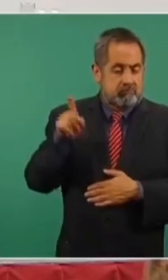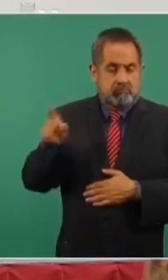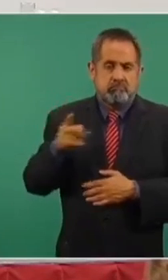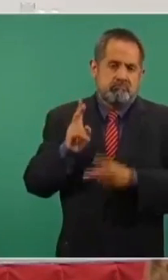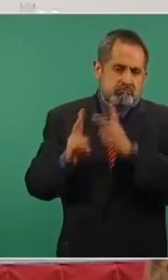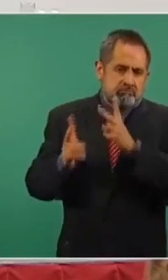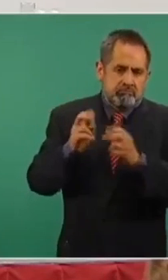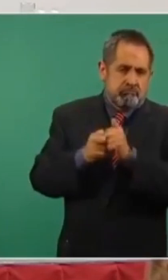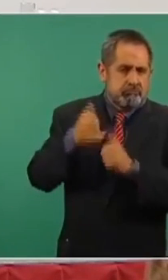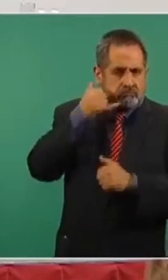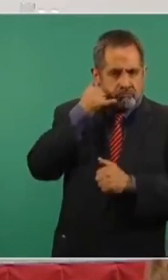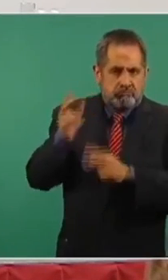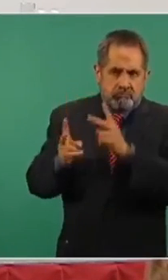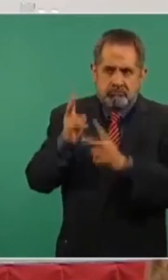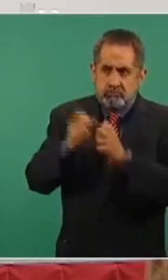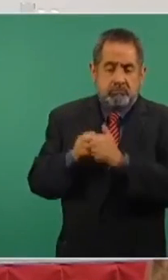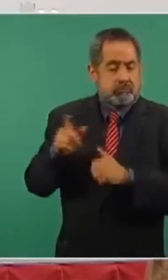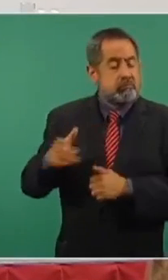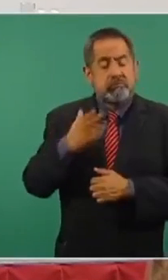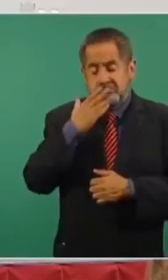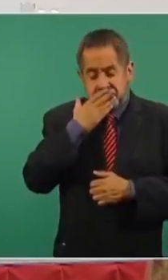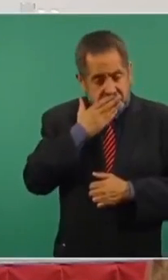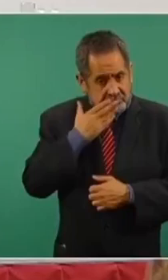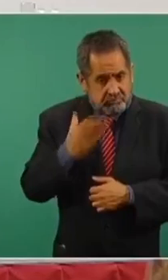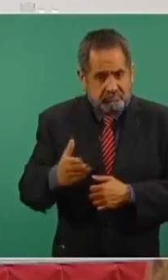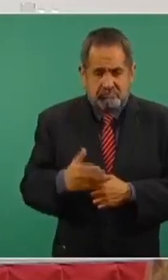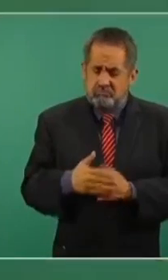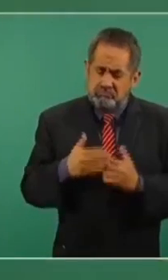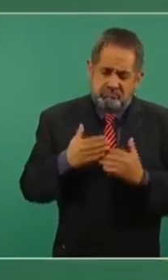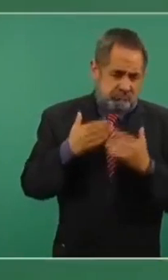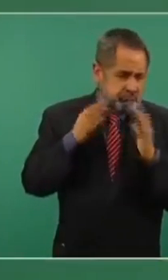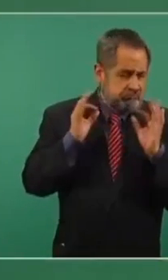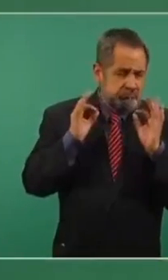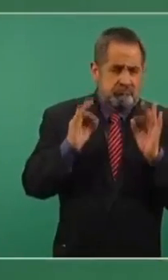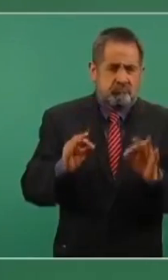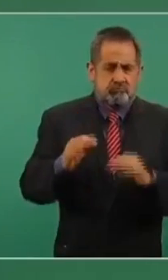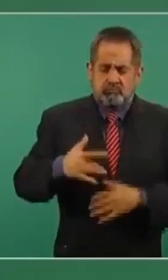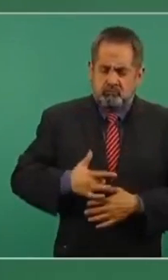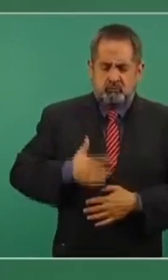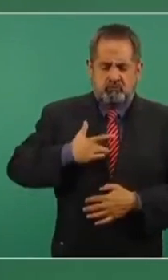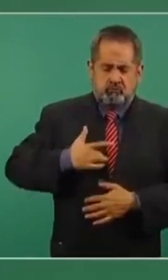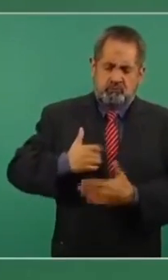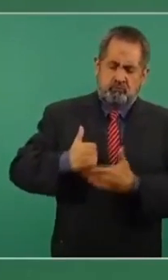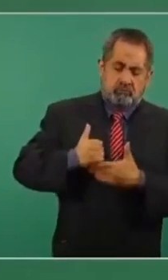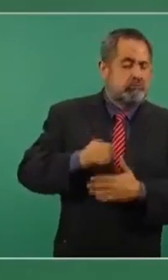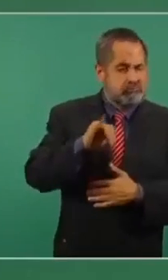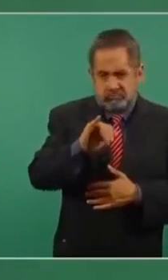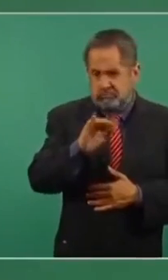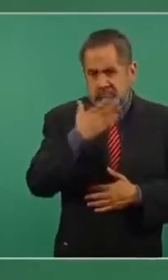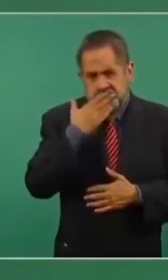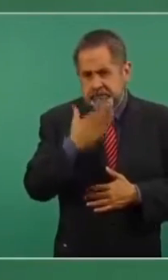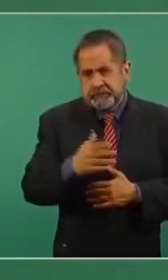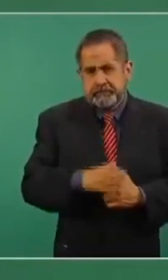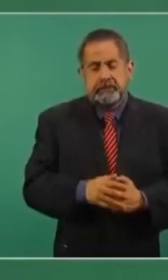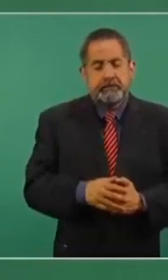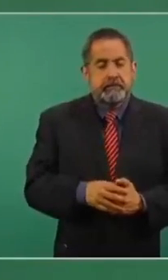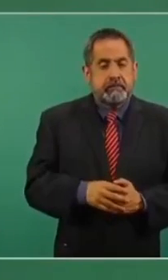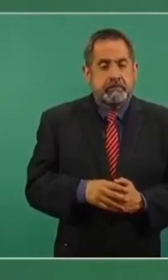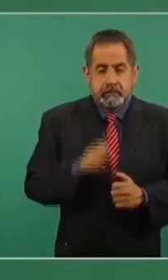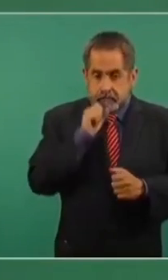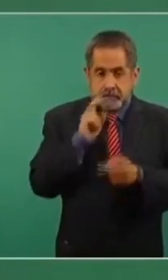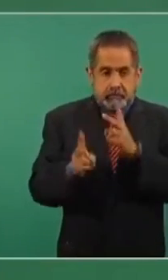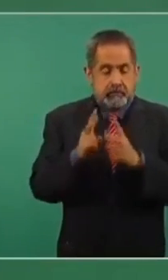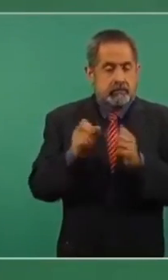hablamos por teléfono con él, se portó muy solidario y tenemos